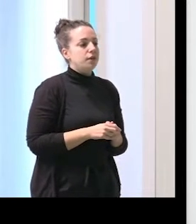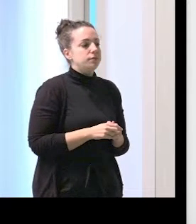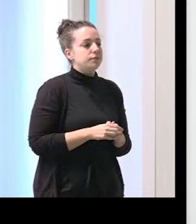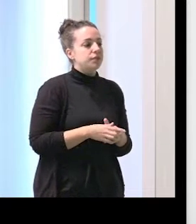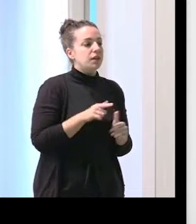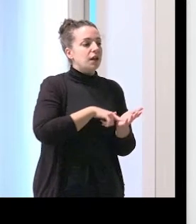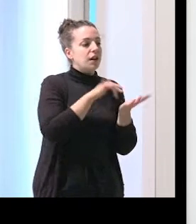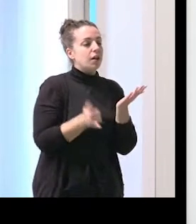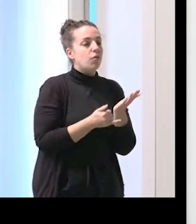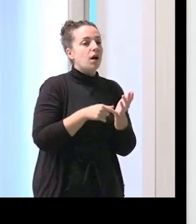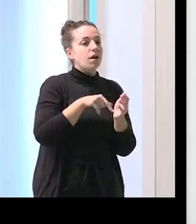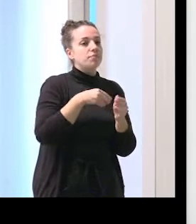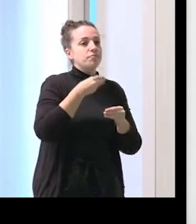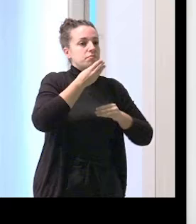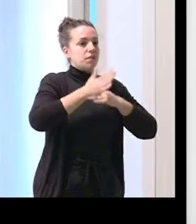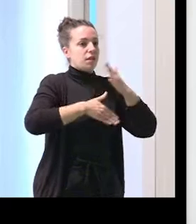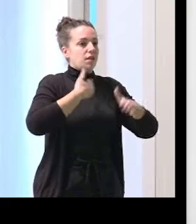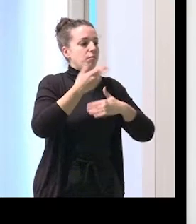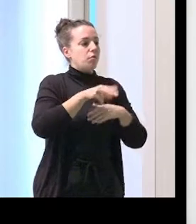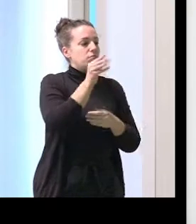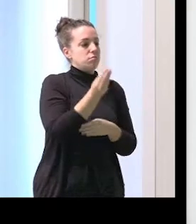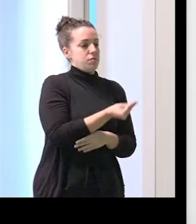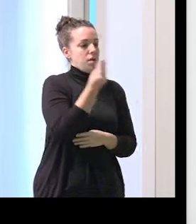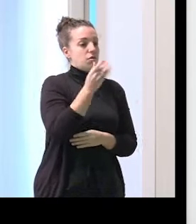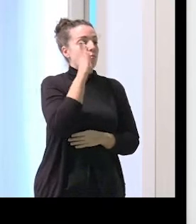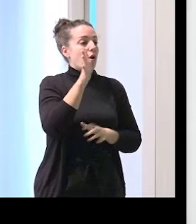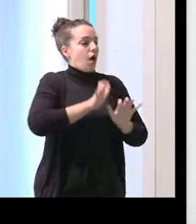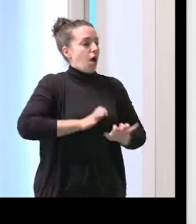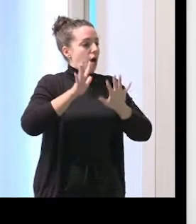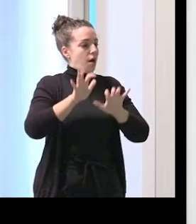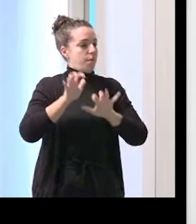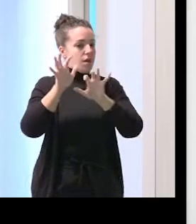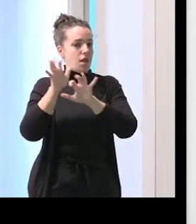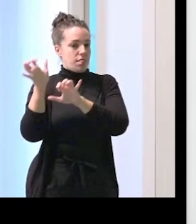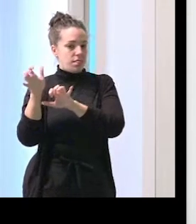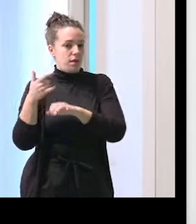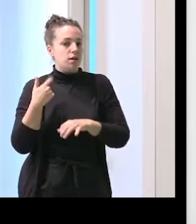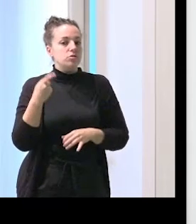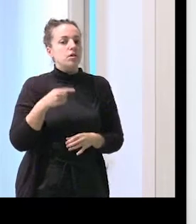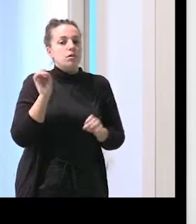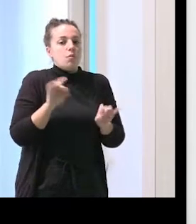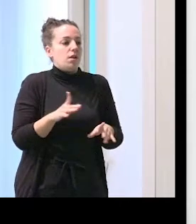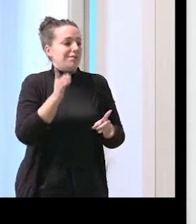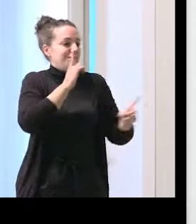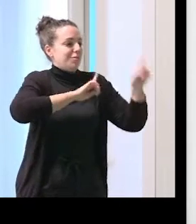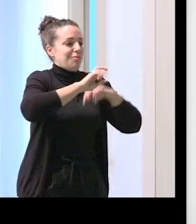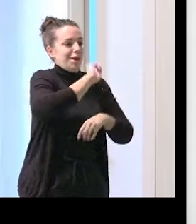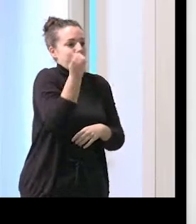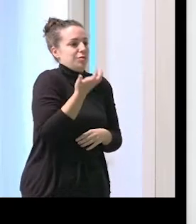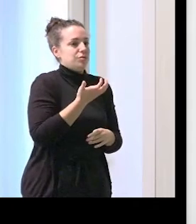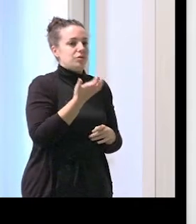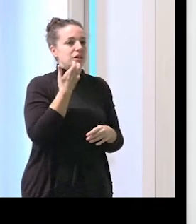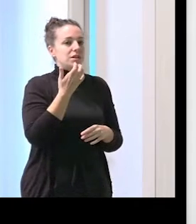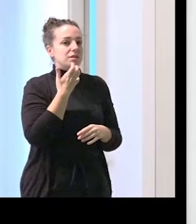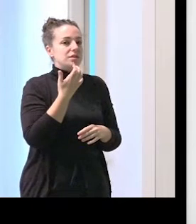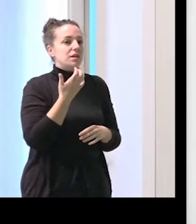El lenguaje mejora a lo largo del tiempo, pues porque van aprendiendo, evidentemente, ¿no? Esto es como otra serie de trastornos. Cuanto más circunvalaciones tienes,